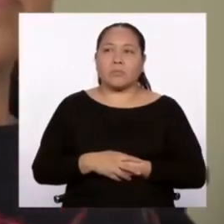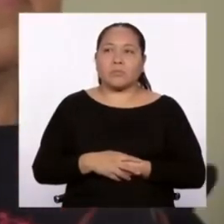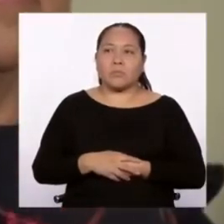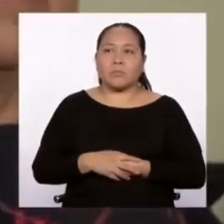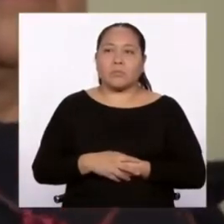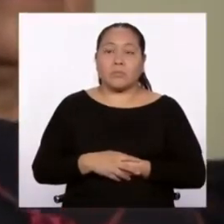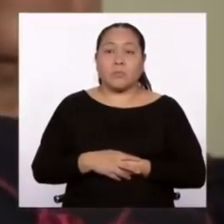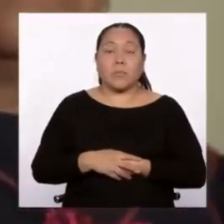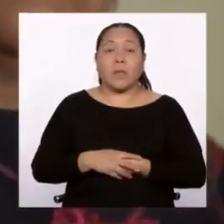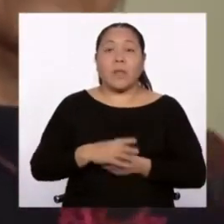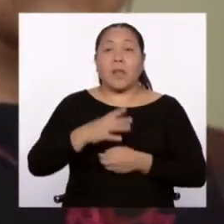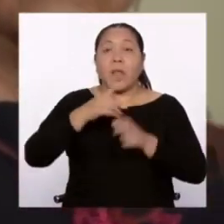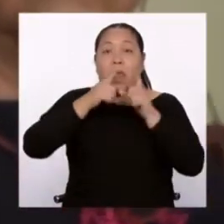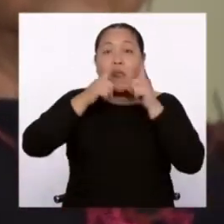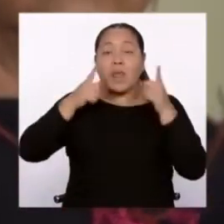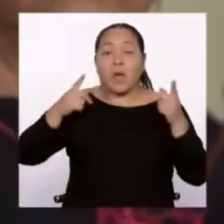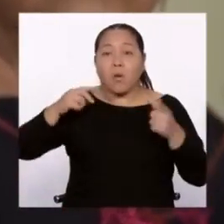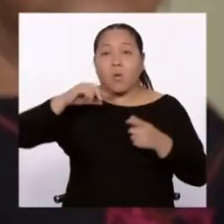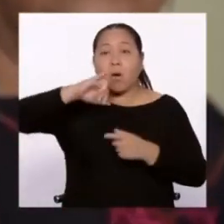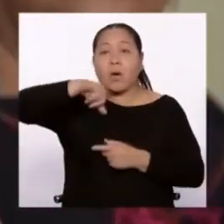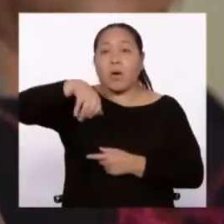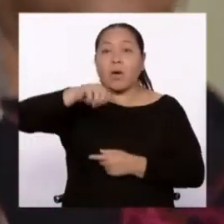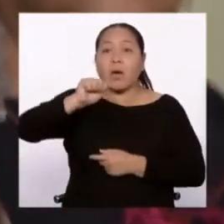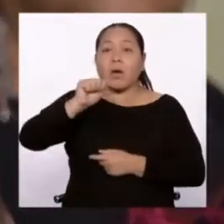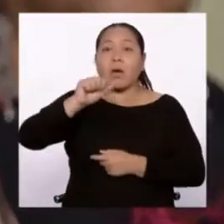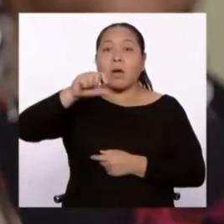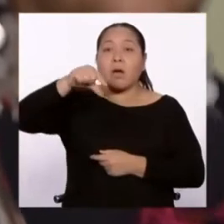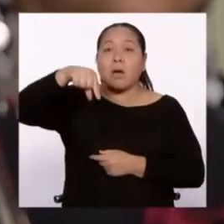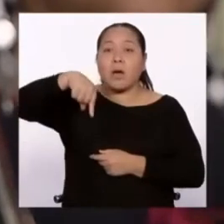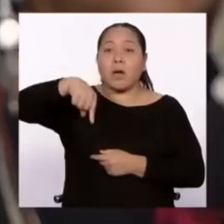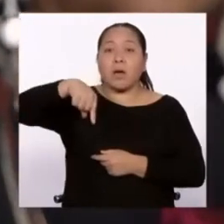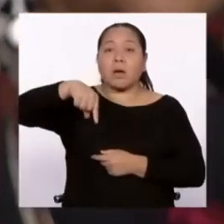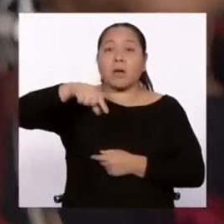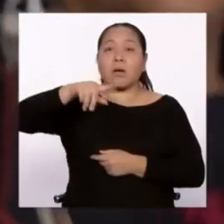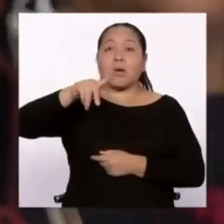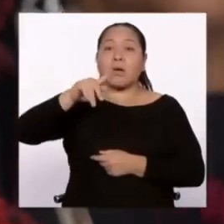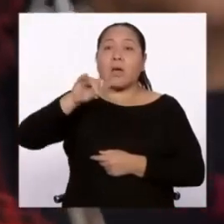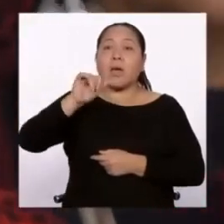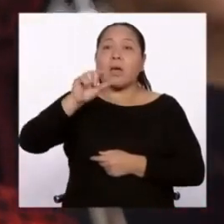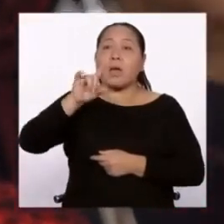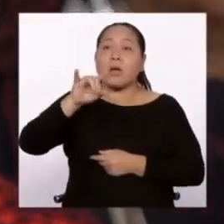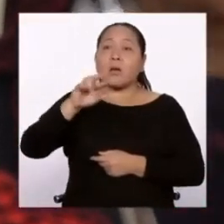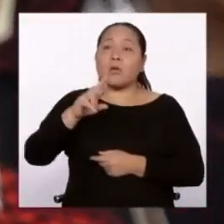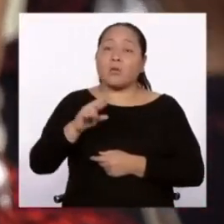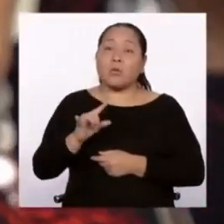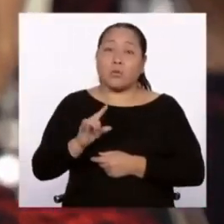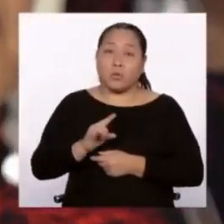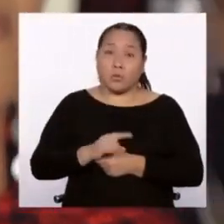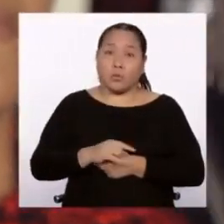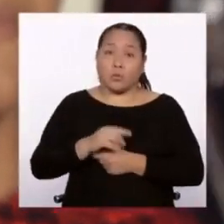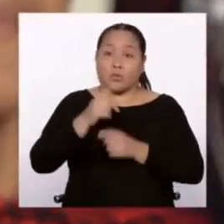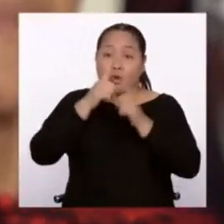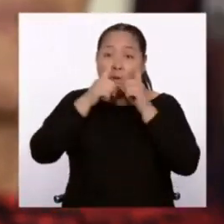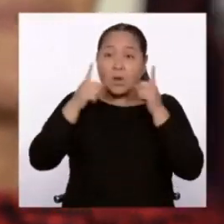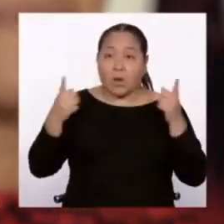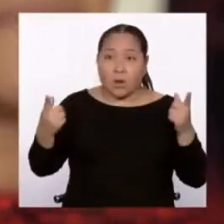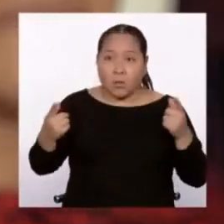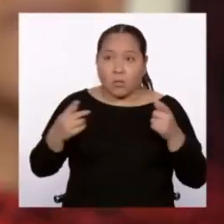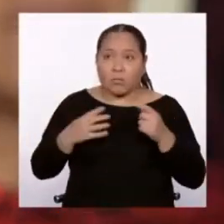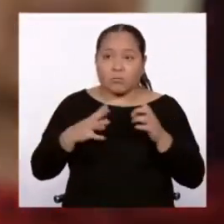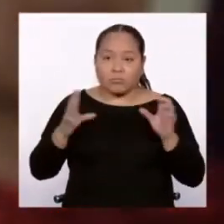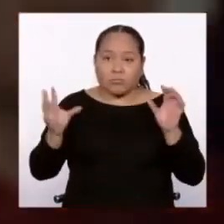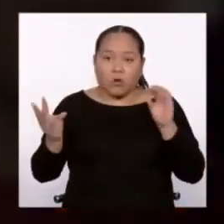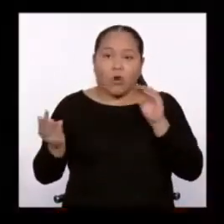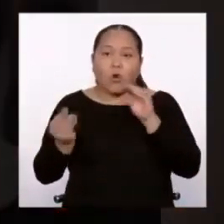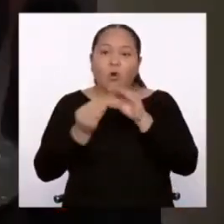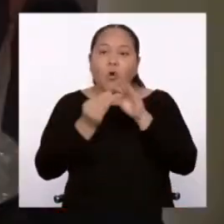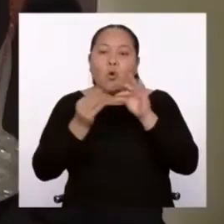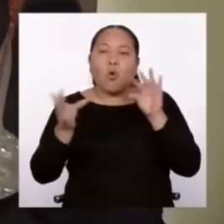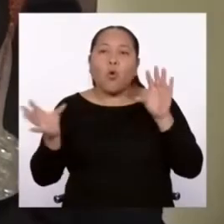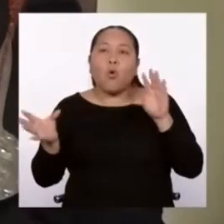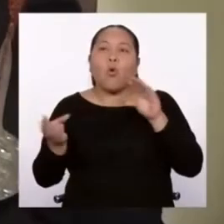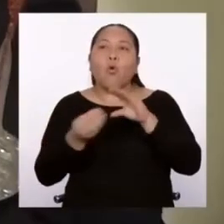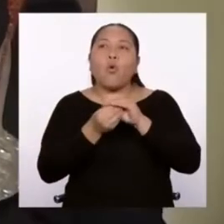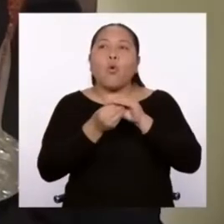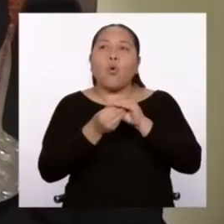La lengua jacaro, lingüísticamente hablando, es una lengua aglutinante. Por